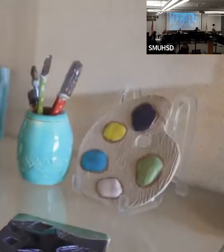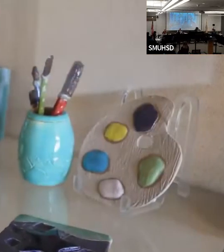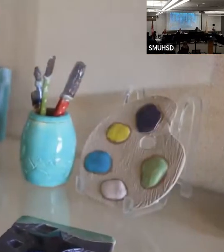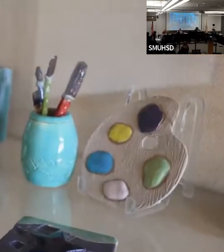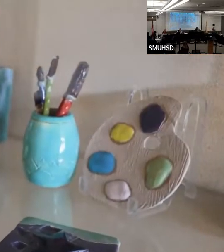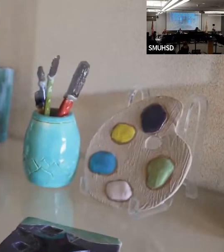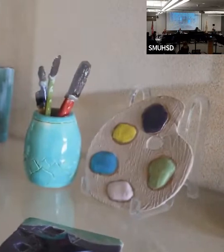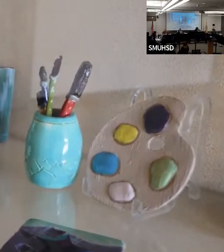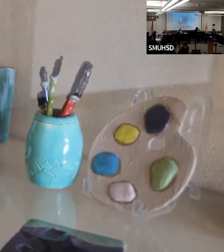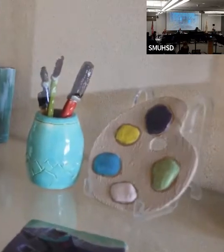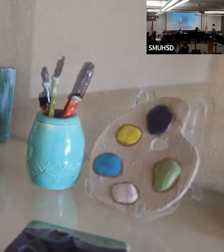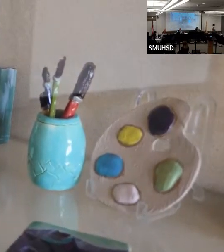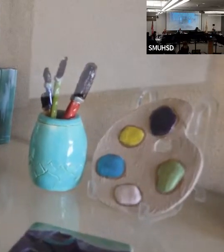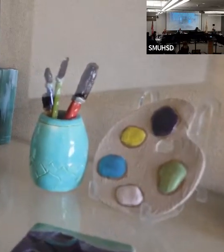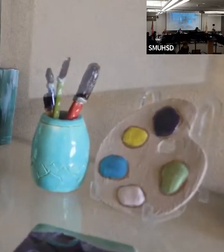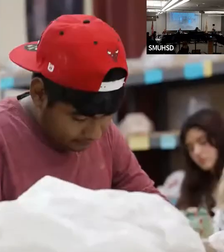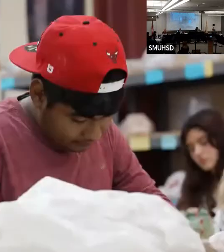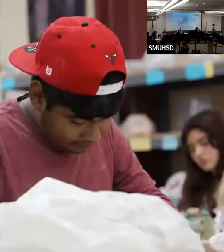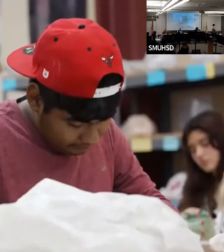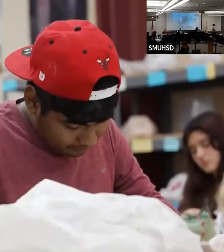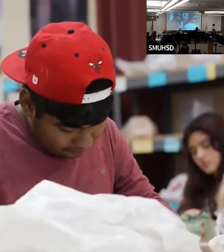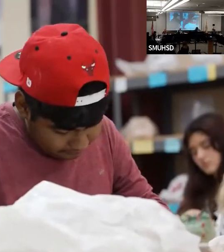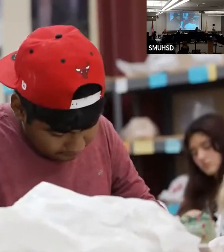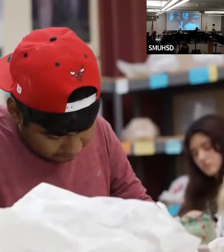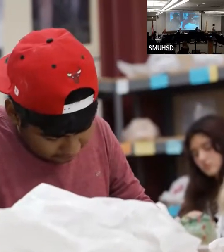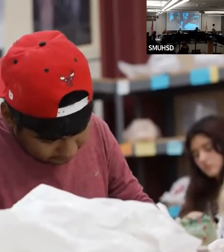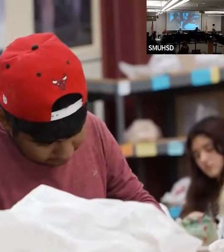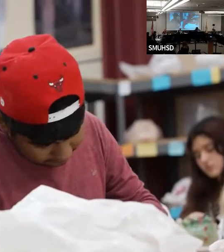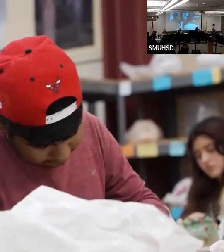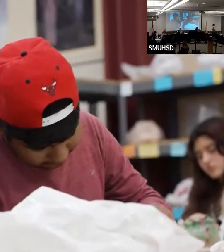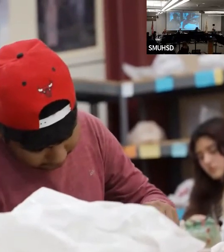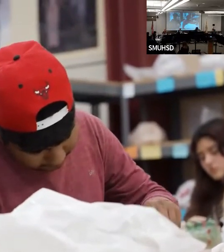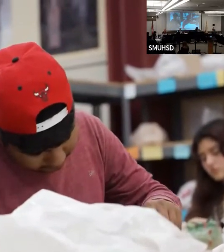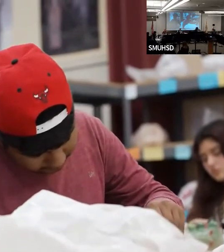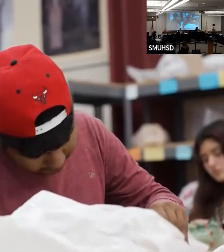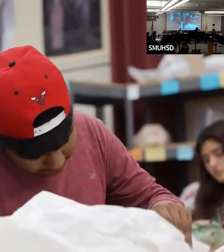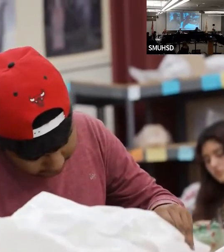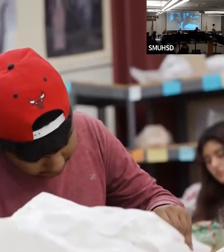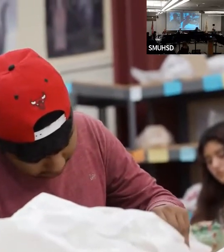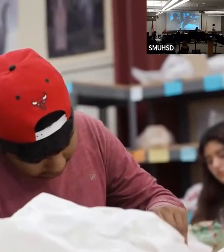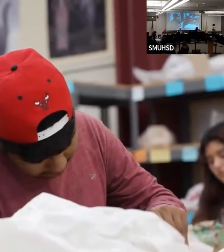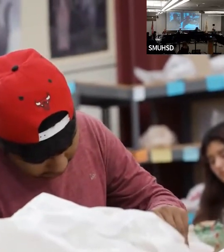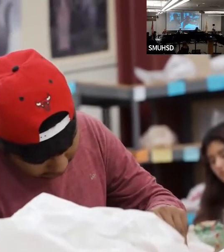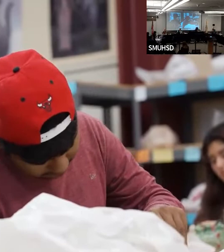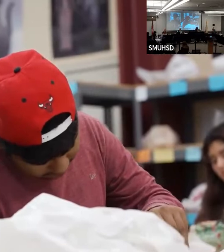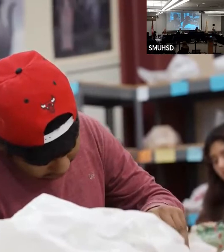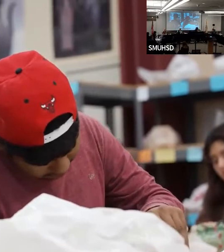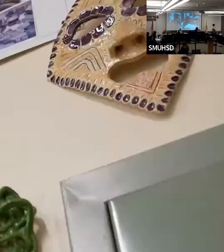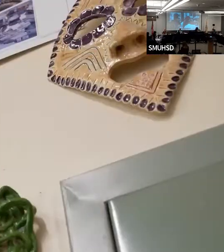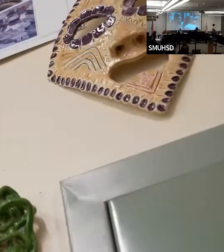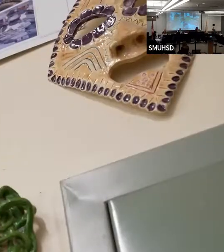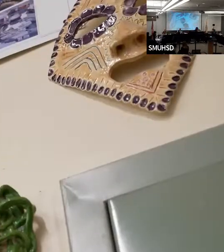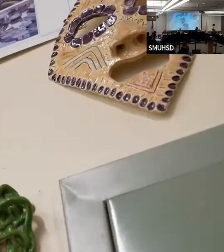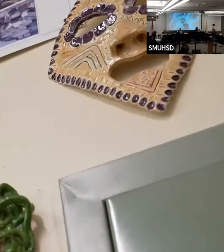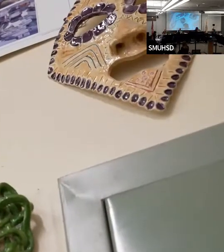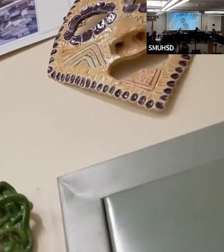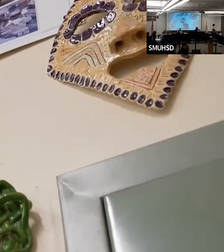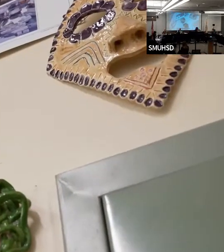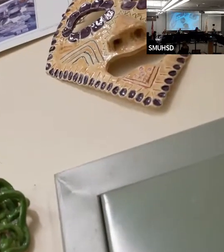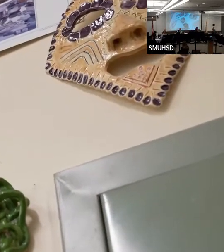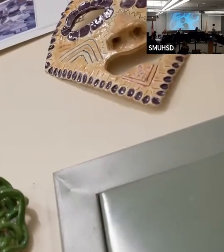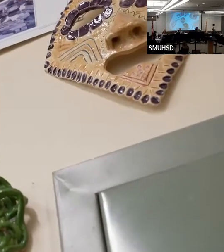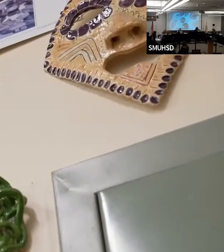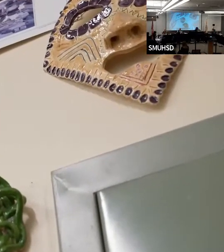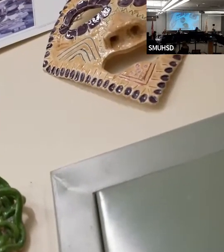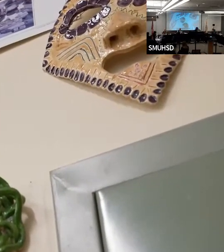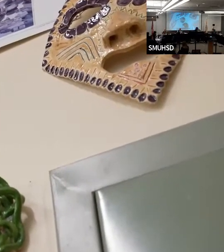tengo arte y pues para mí es una experiencia bien bonita porque a mí me encanta dibujar y pues al tenerla puedo expresarme o puedo hacer esto.